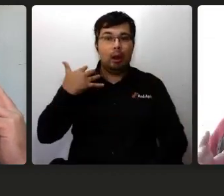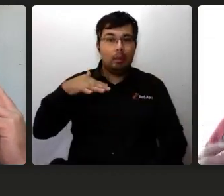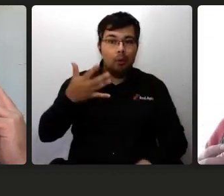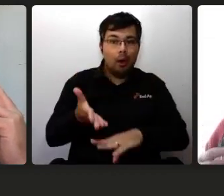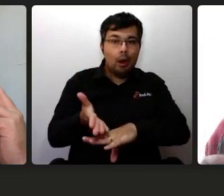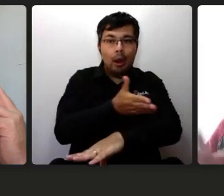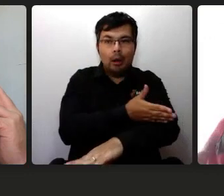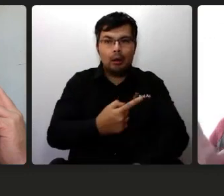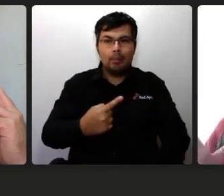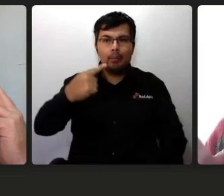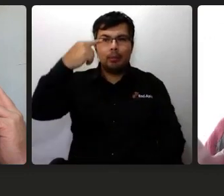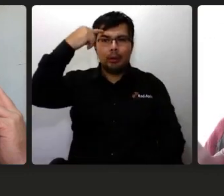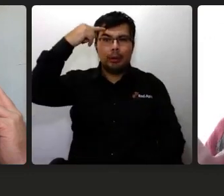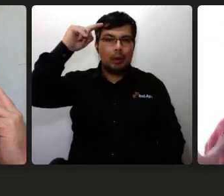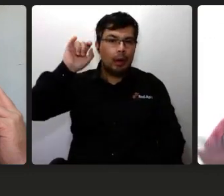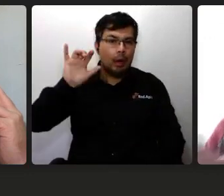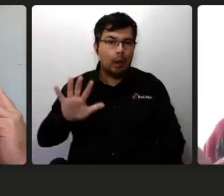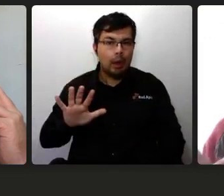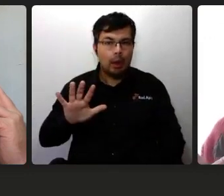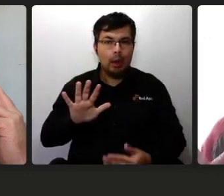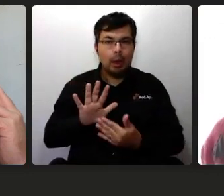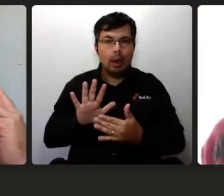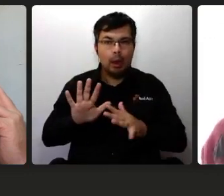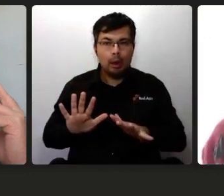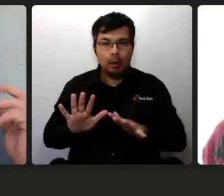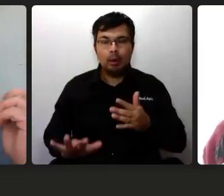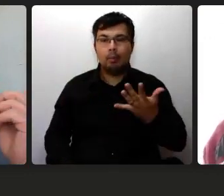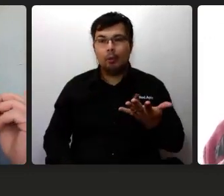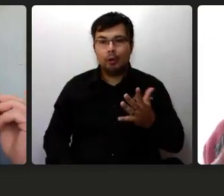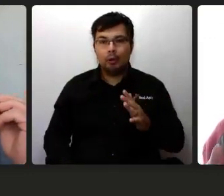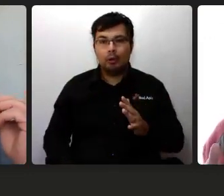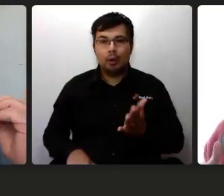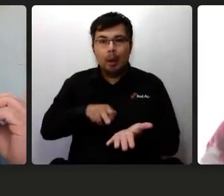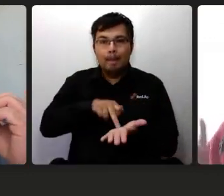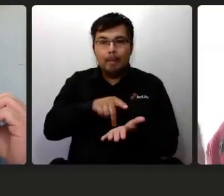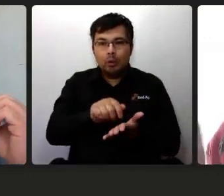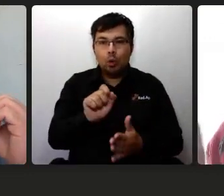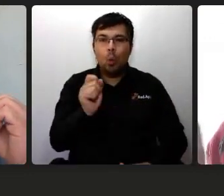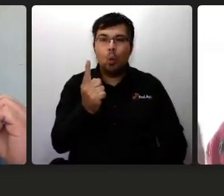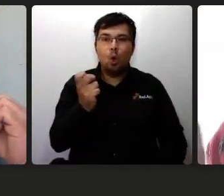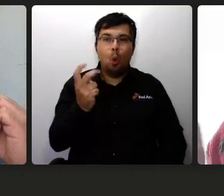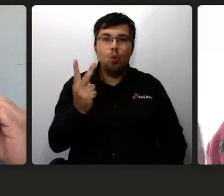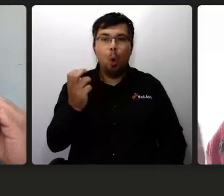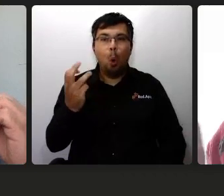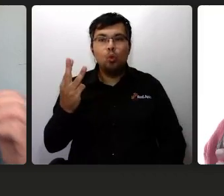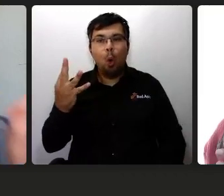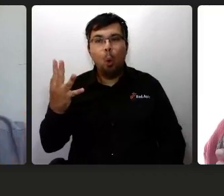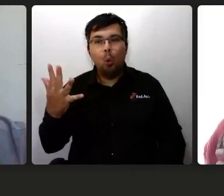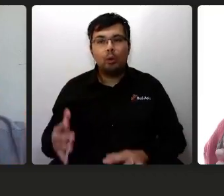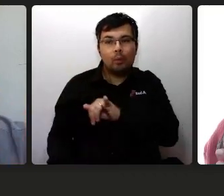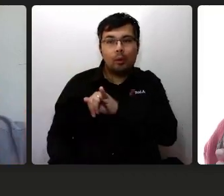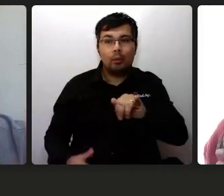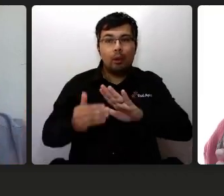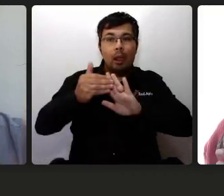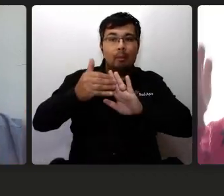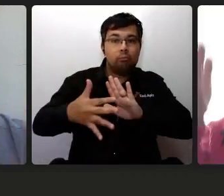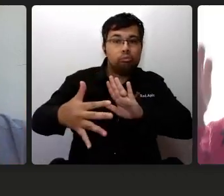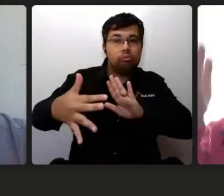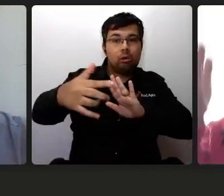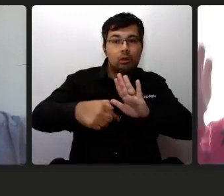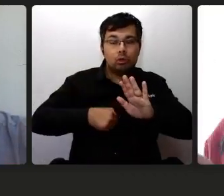en esto y por eso era como paso número uno, porque de ahí en adelante todo lo que viene, o sea, si yo